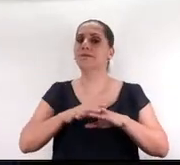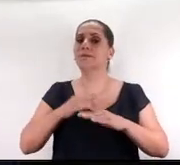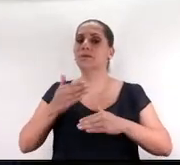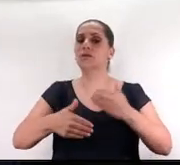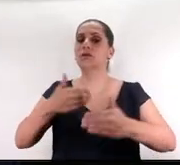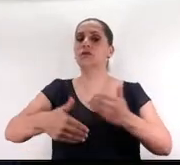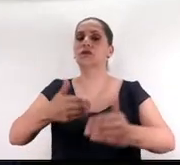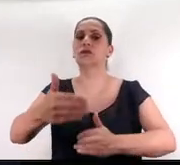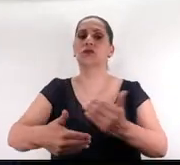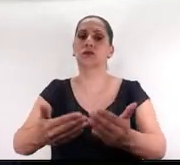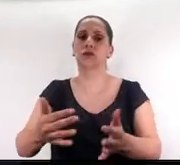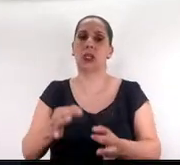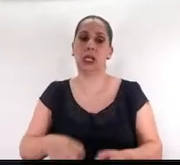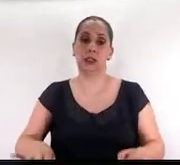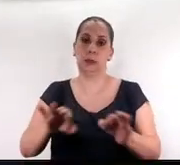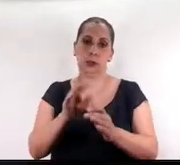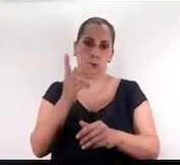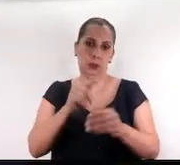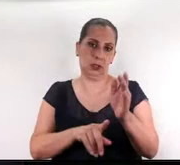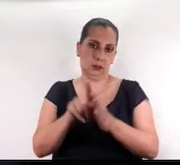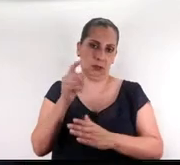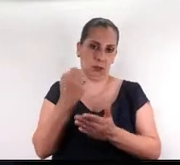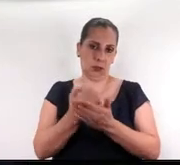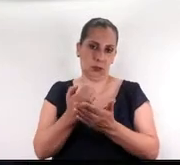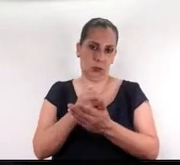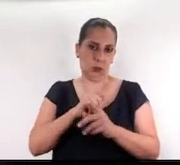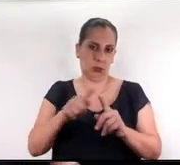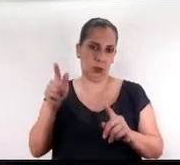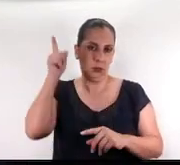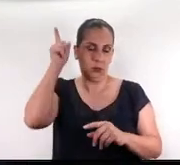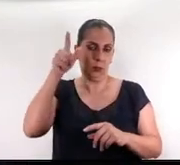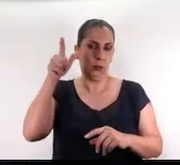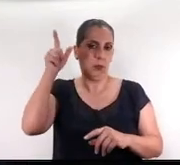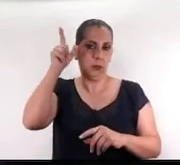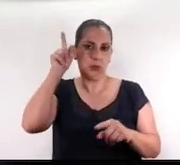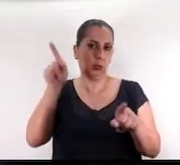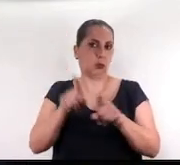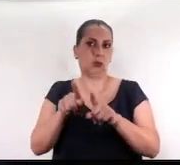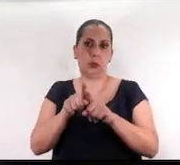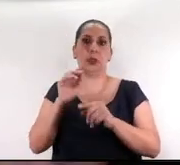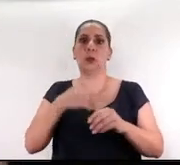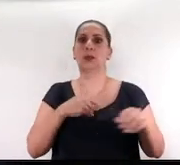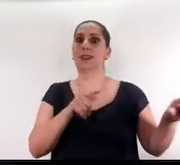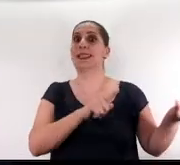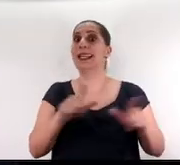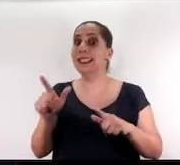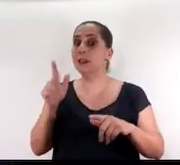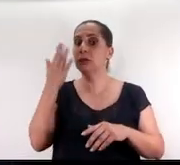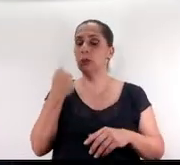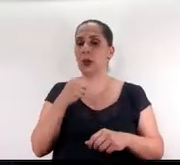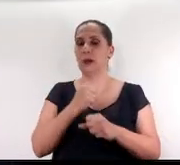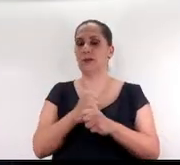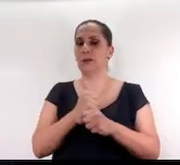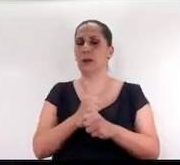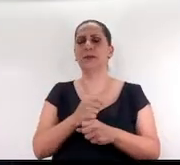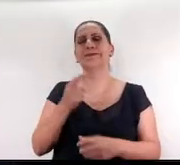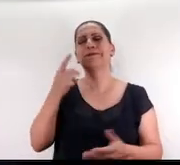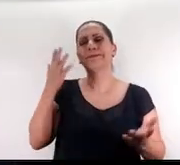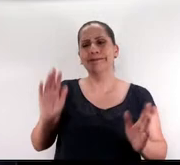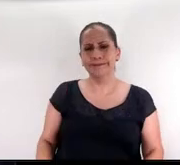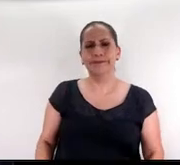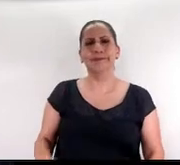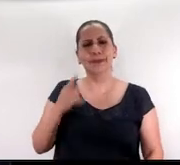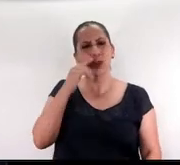significativamente en el desarrollo económico. Por supuesto que también prepararnos en y para el trabajo. Mire, Costa Rica